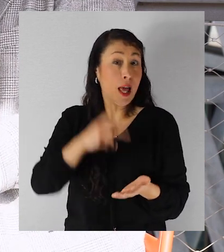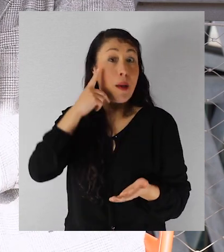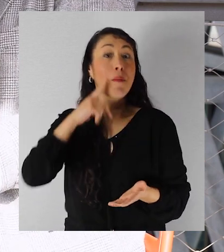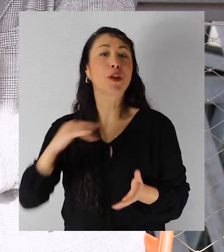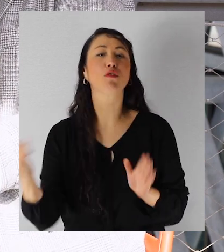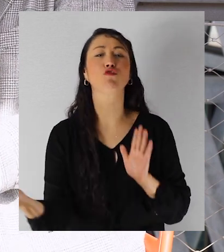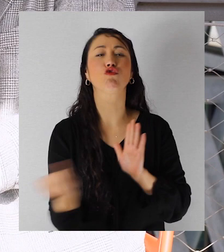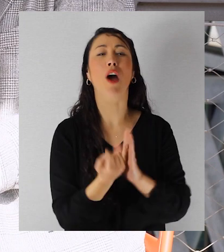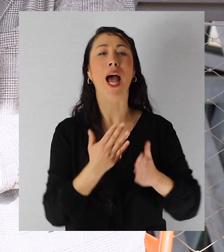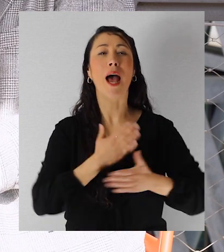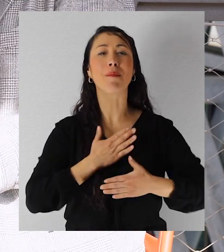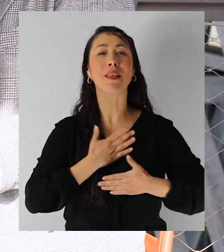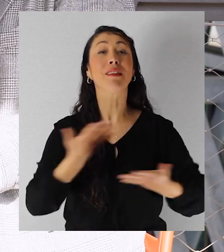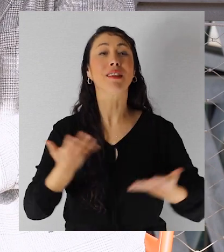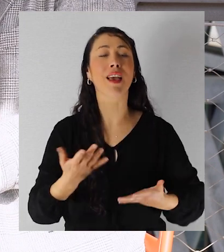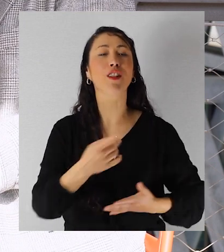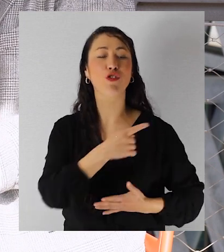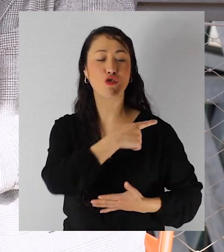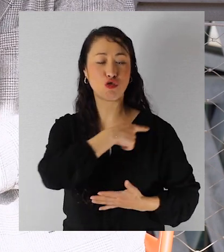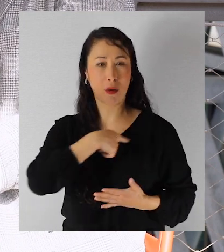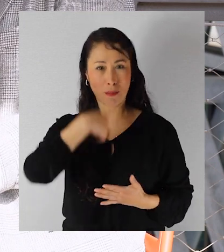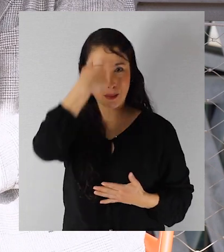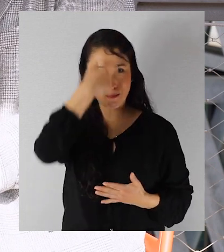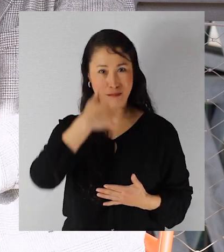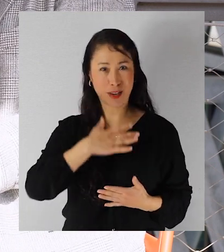que me identifica es mi nombre como persona.